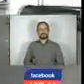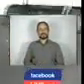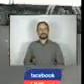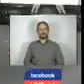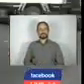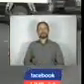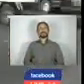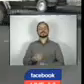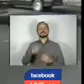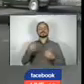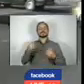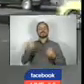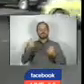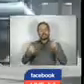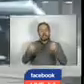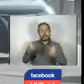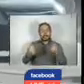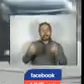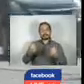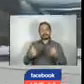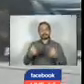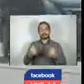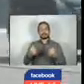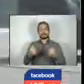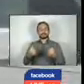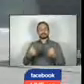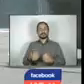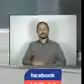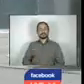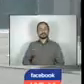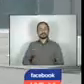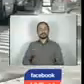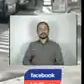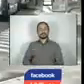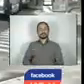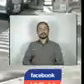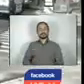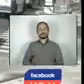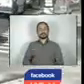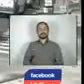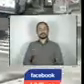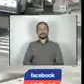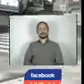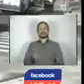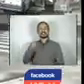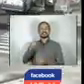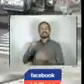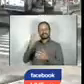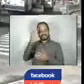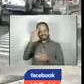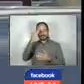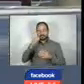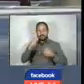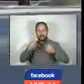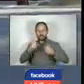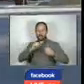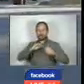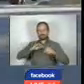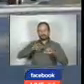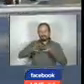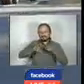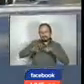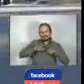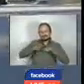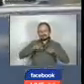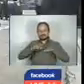automovilistas no tienen conciencia al momento de transitar en las vías del país, pues la velocidad excesiva y no